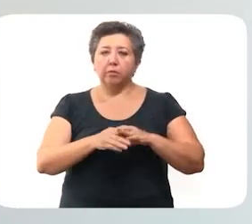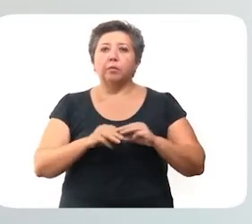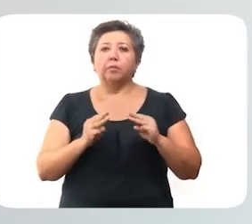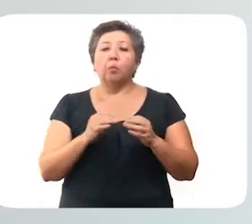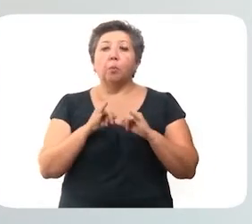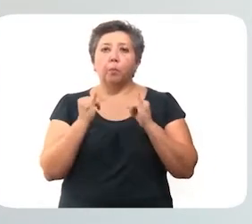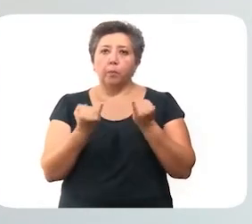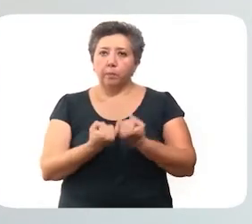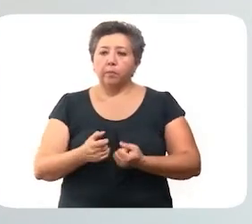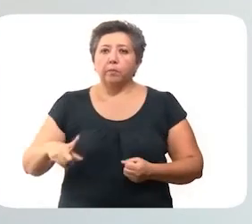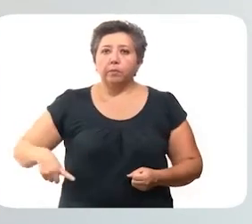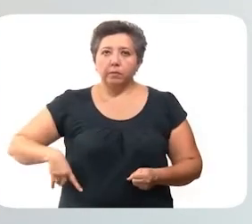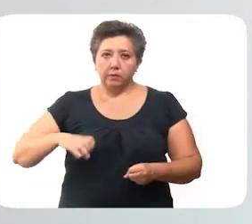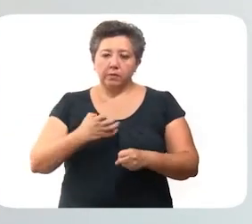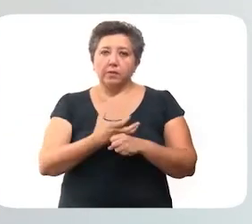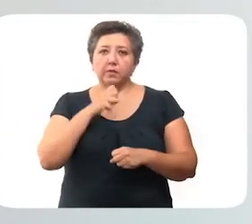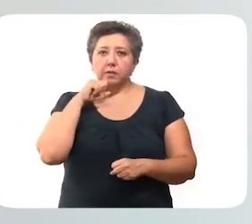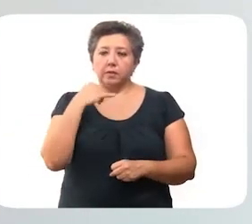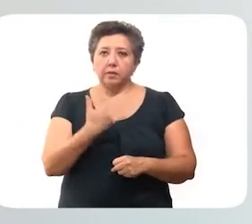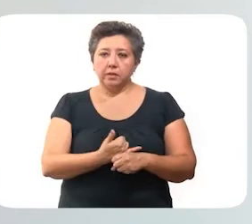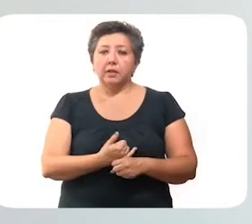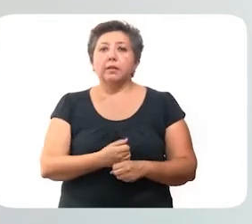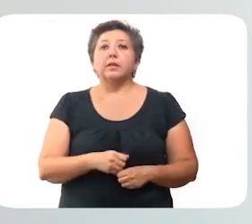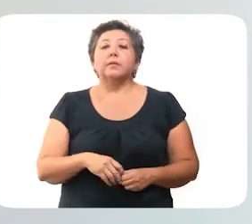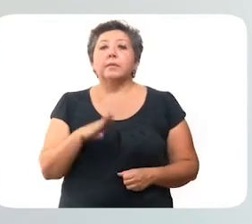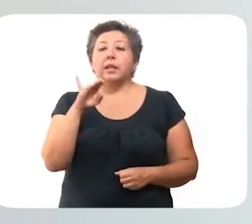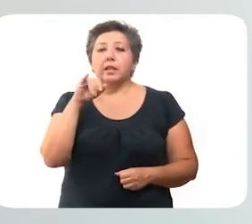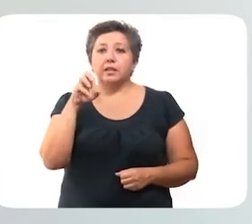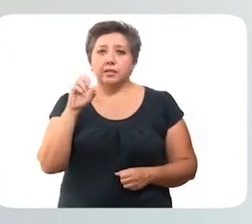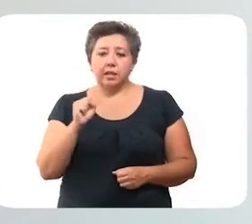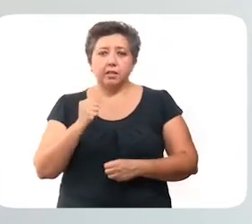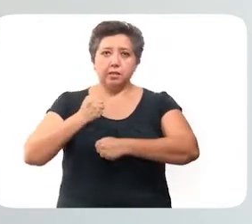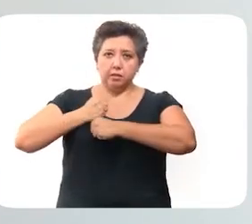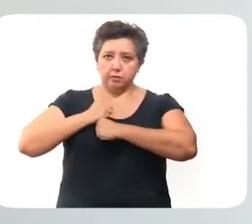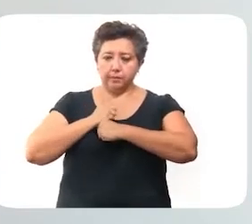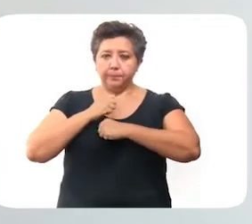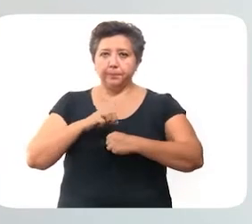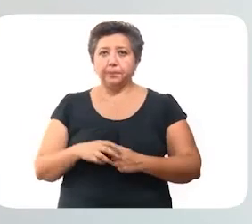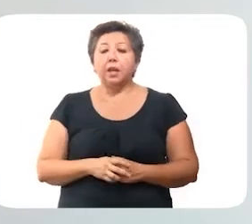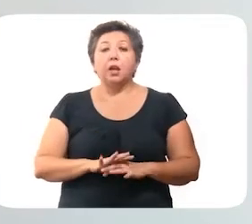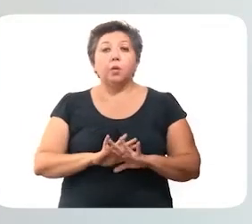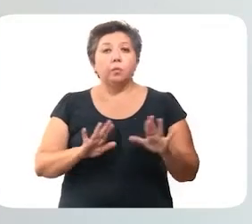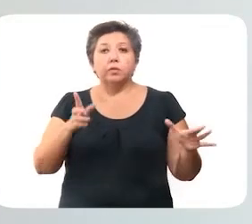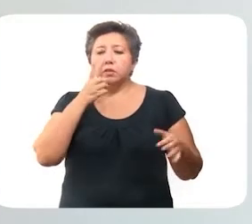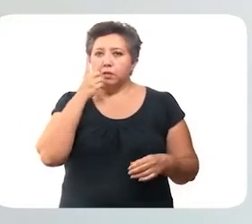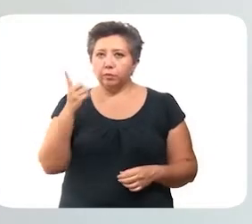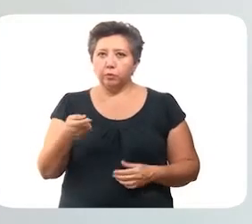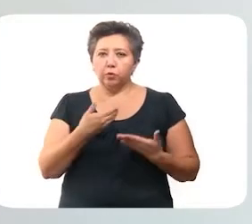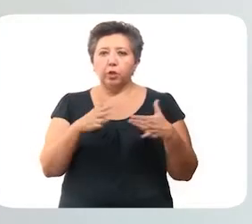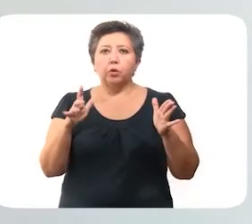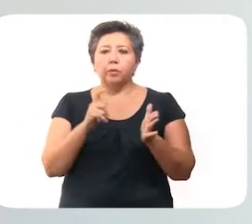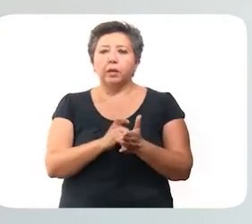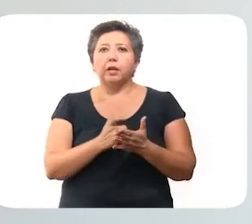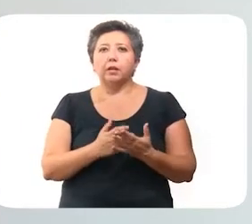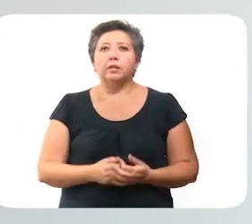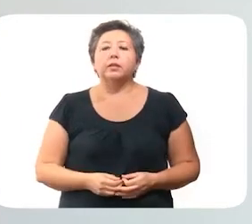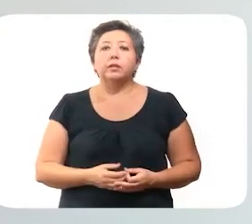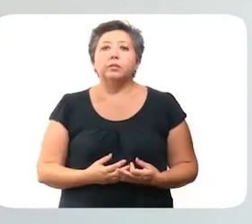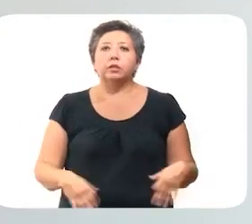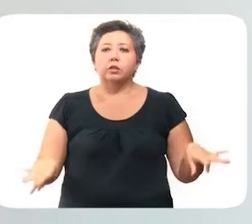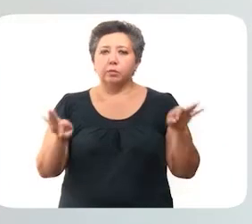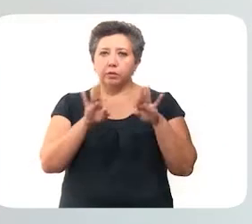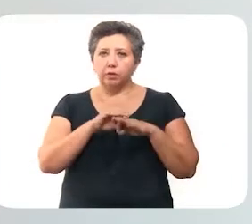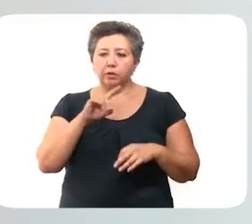manera conjunta el gobierno del estado, la Secretaría del Bienestar y las Fuerzas Armadas. Como se ha señalado, en la reapertura económica